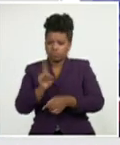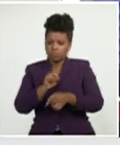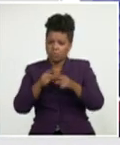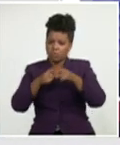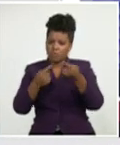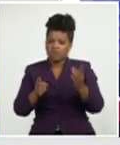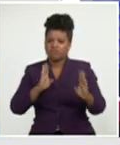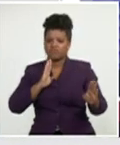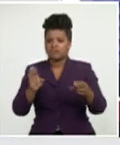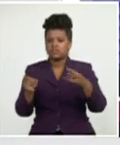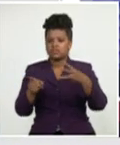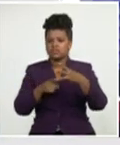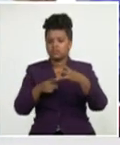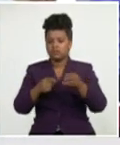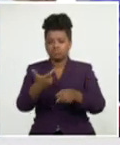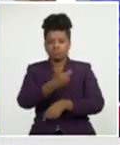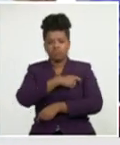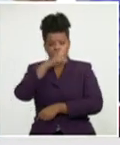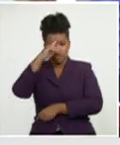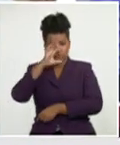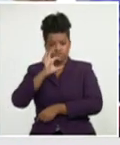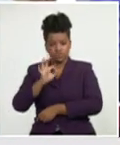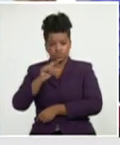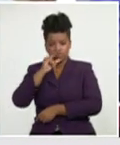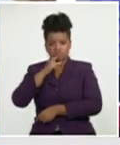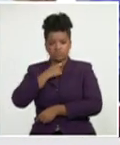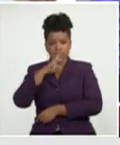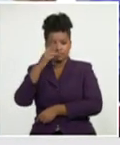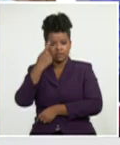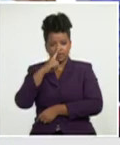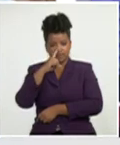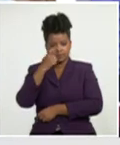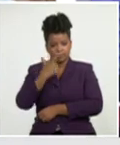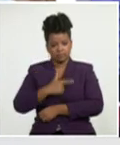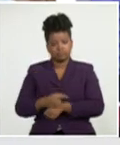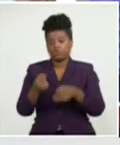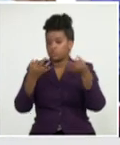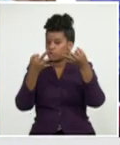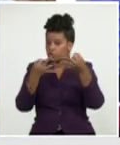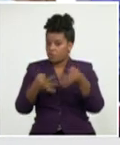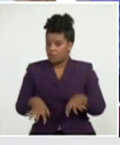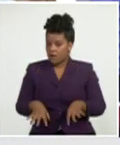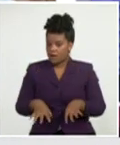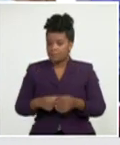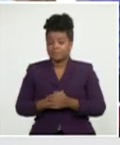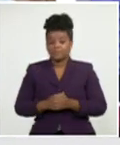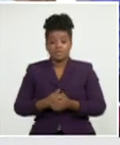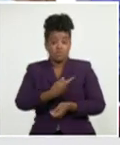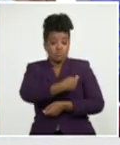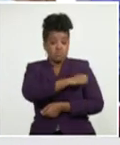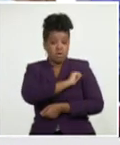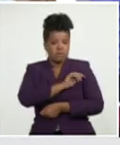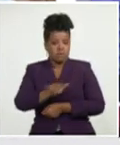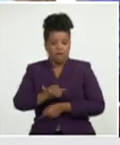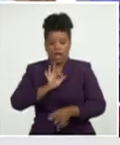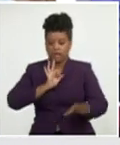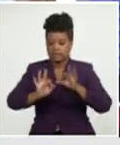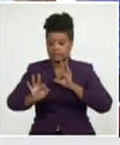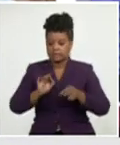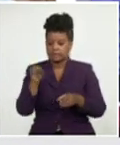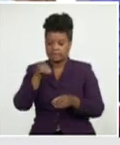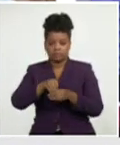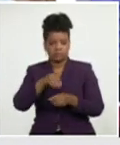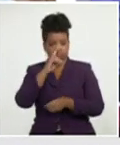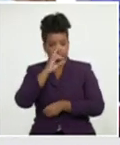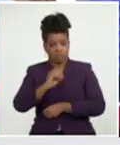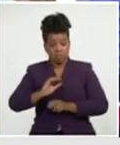Soberana 02? Sí, mire, es una práctica habitual en ensayos clínicos que las poblaciones vulnerables no se incluyan. Las embarazadas, primero los estudios